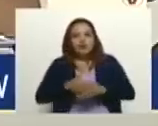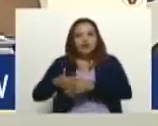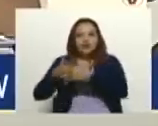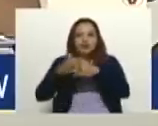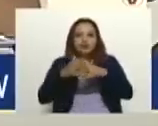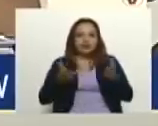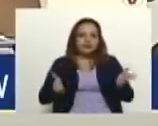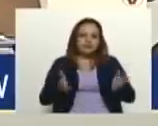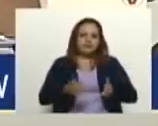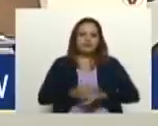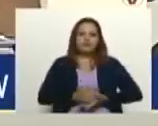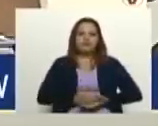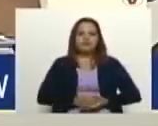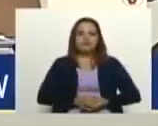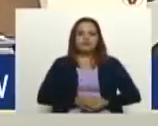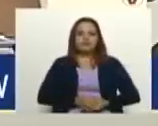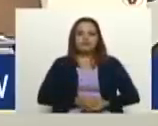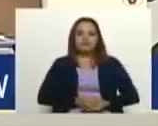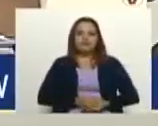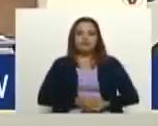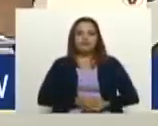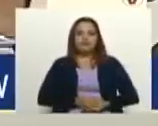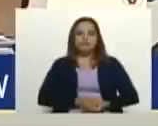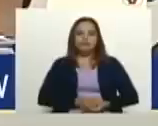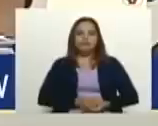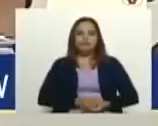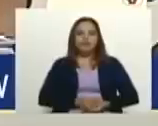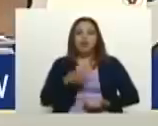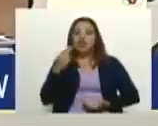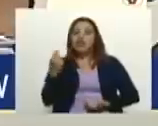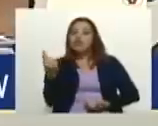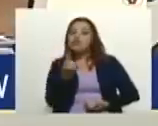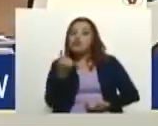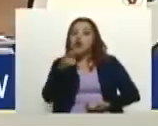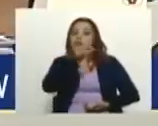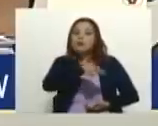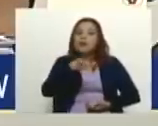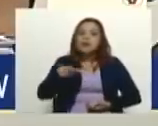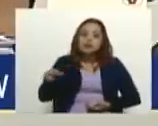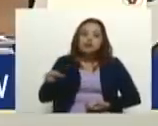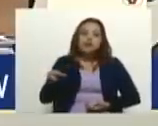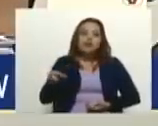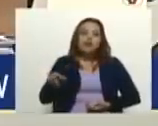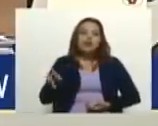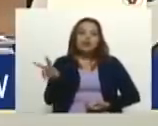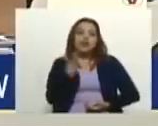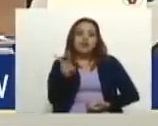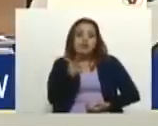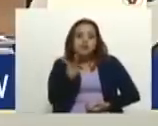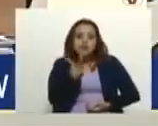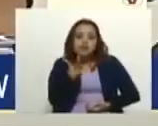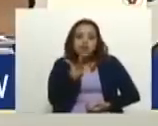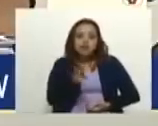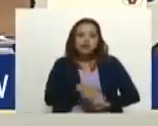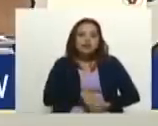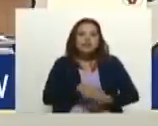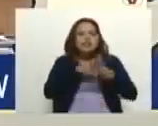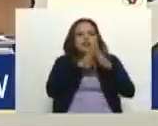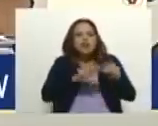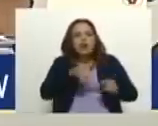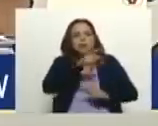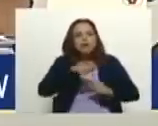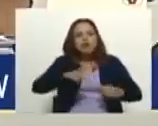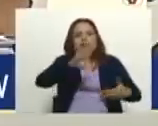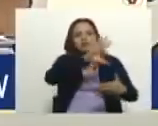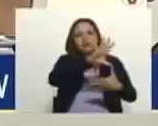No solo de migrantes venezolanos, de los migrantes de toda esta región. Voy